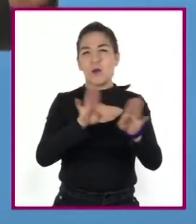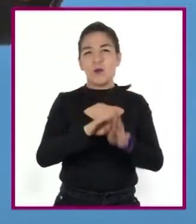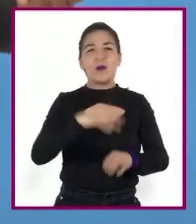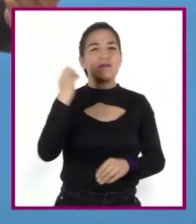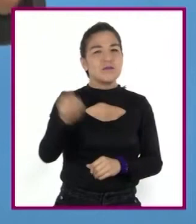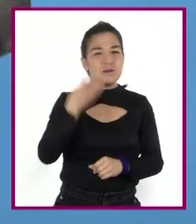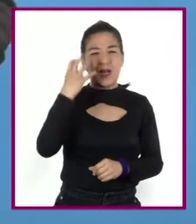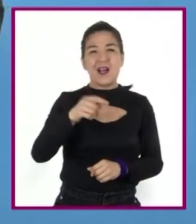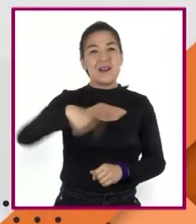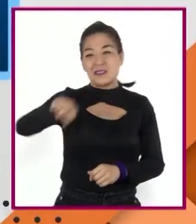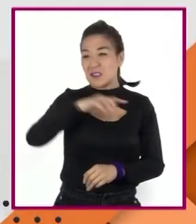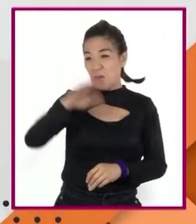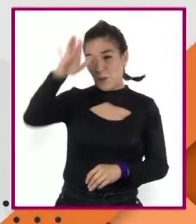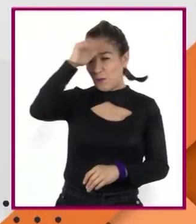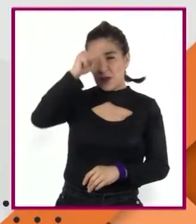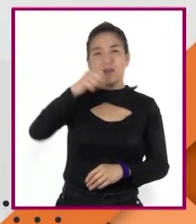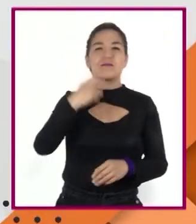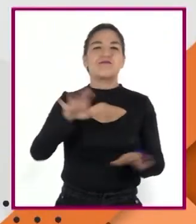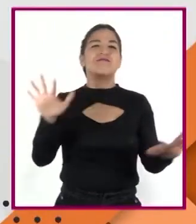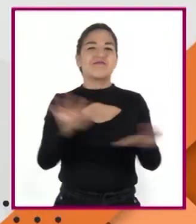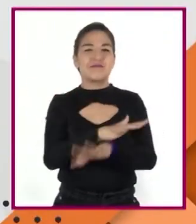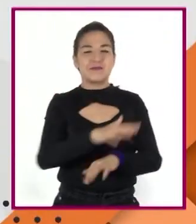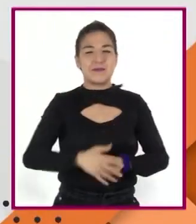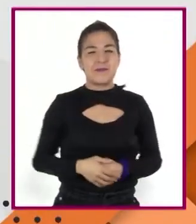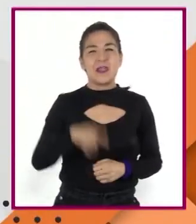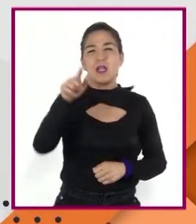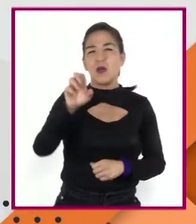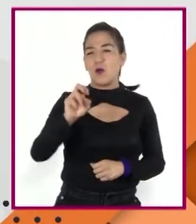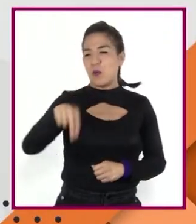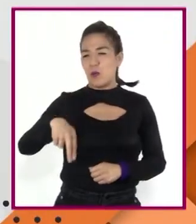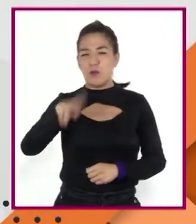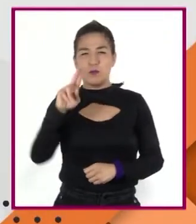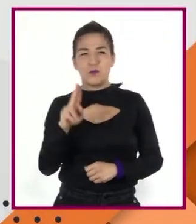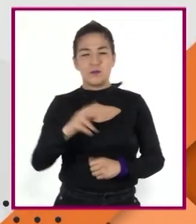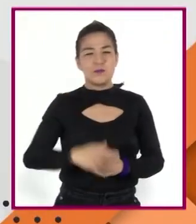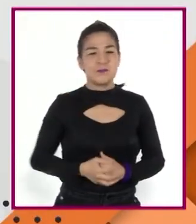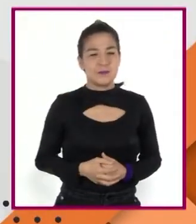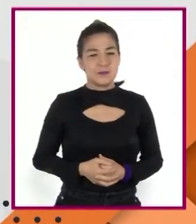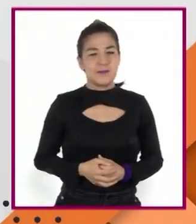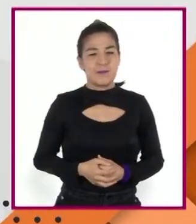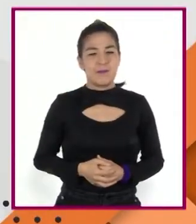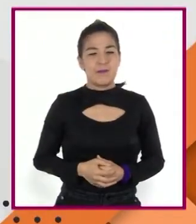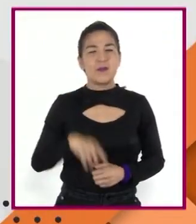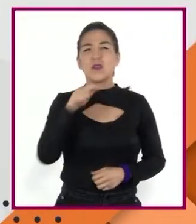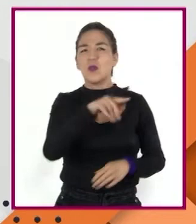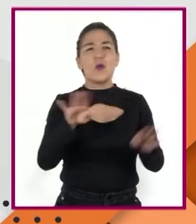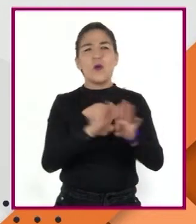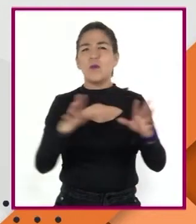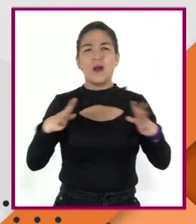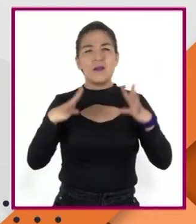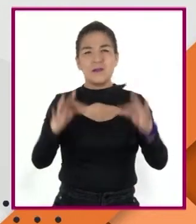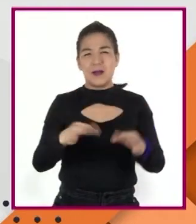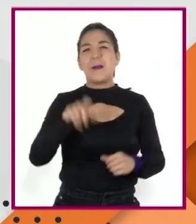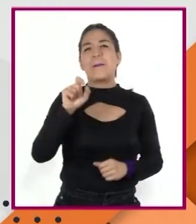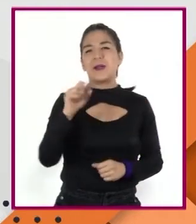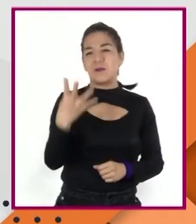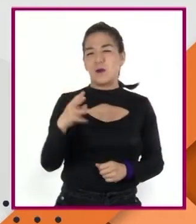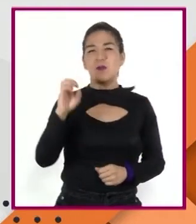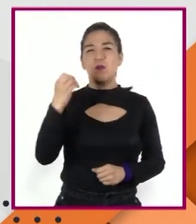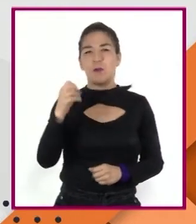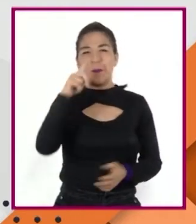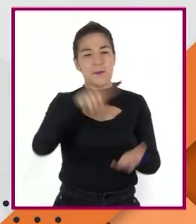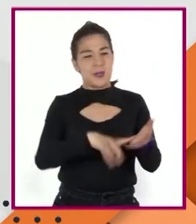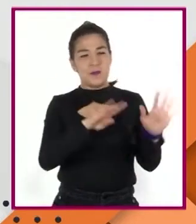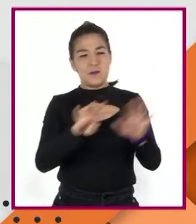no estuvieran de acuerdo. La Organización de las Naciones Unidas, ONU, nació oficialmente el 24 de octubre